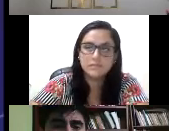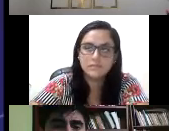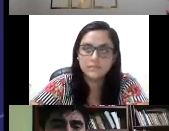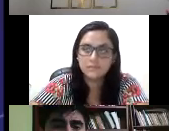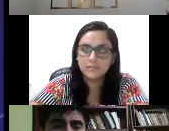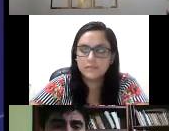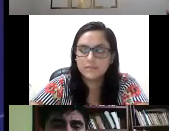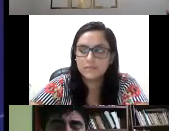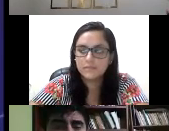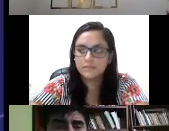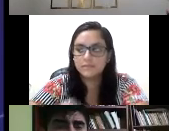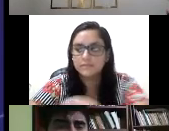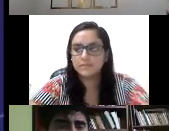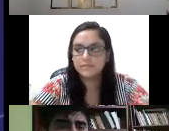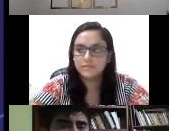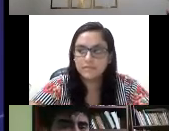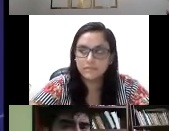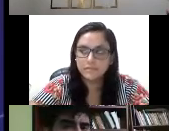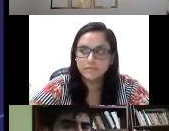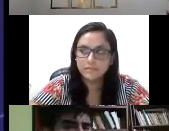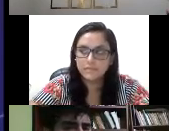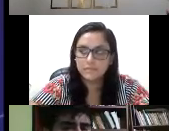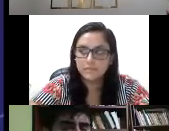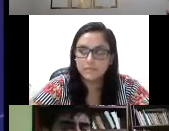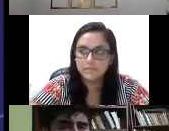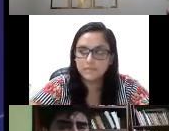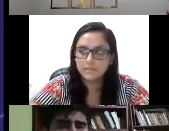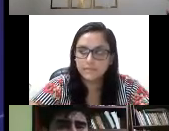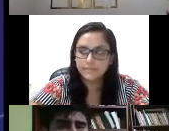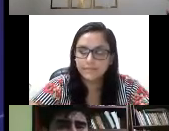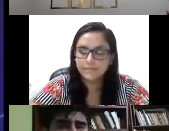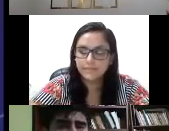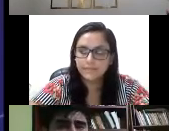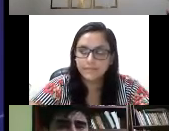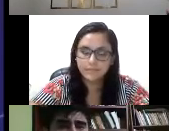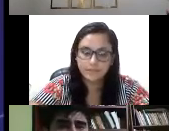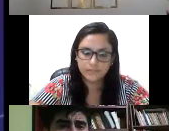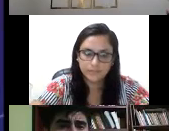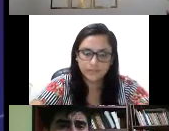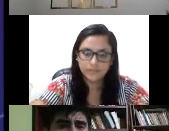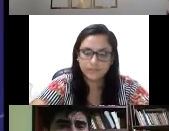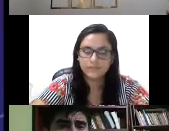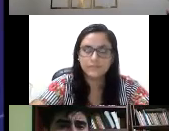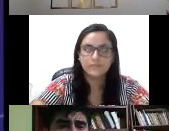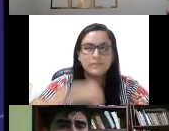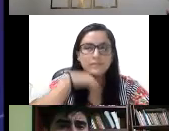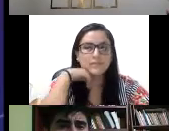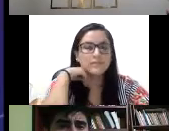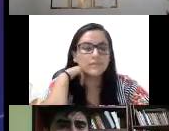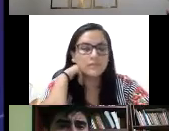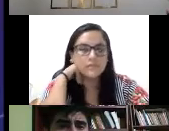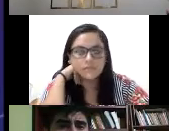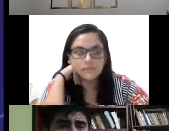¿no? Había, digamos, en Occidente, en Latinoamérica, sería un poco pensado consumirlos como alimento, ¿no? Sin embargo, tenemos